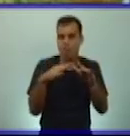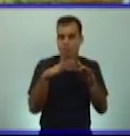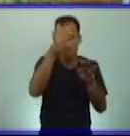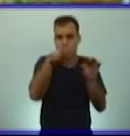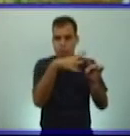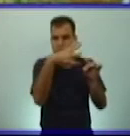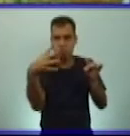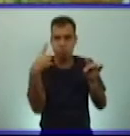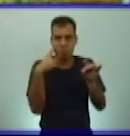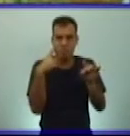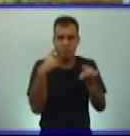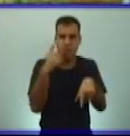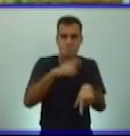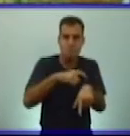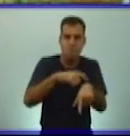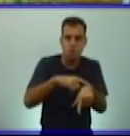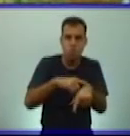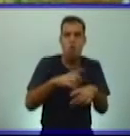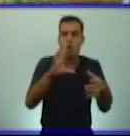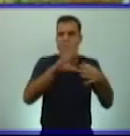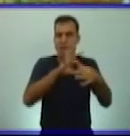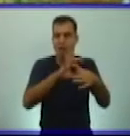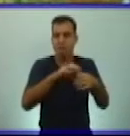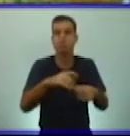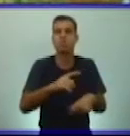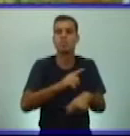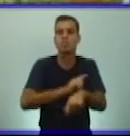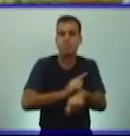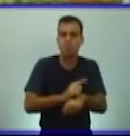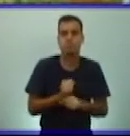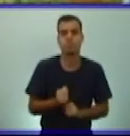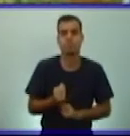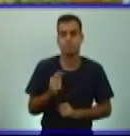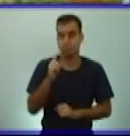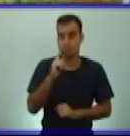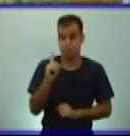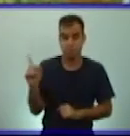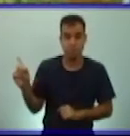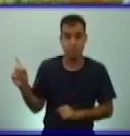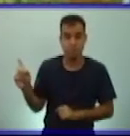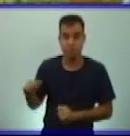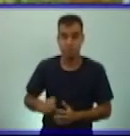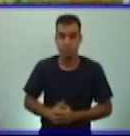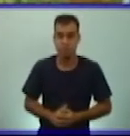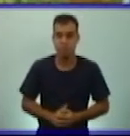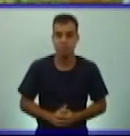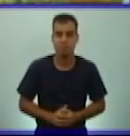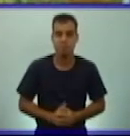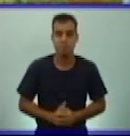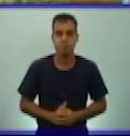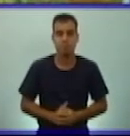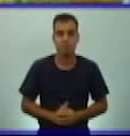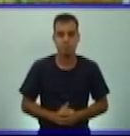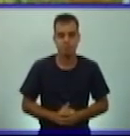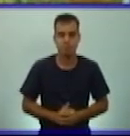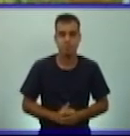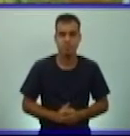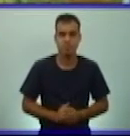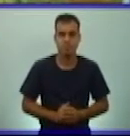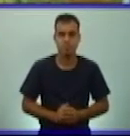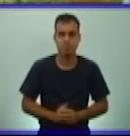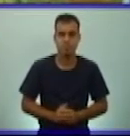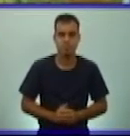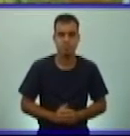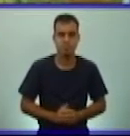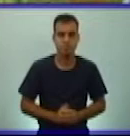grados, minutos y segundos. El punto más septentrional está en el extremo norte del Cayo Cruz del Padre, a